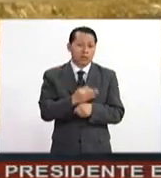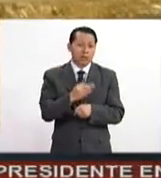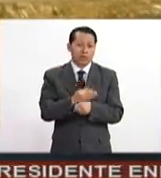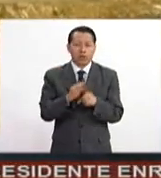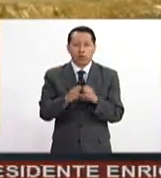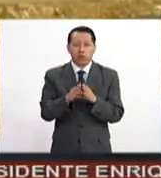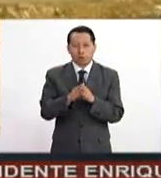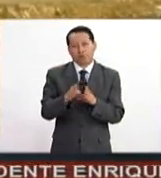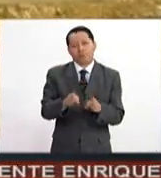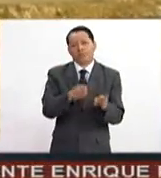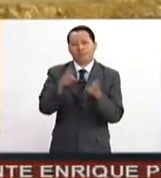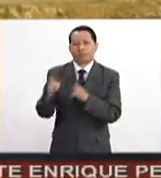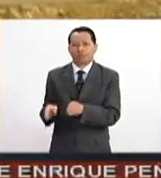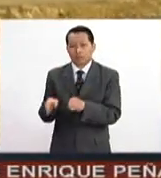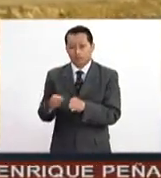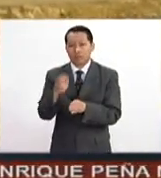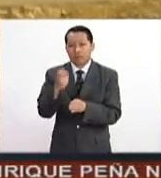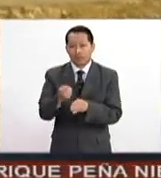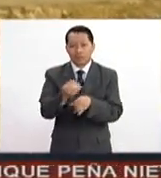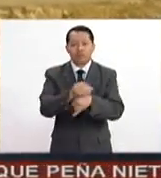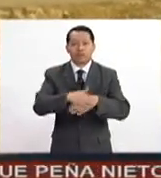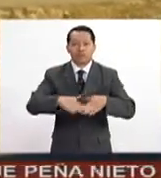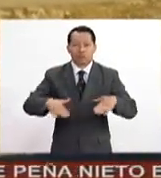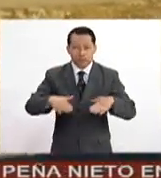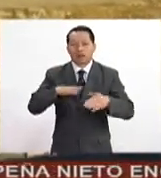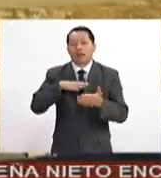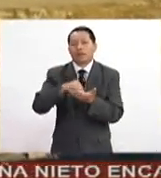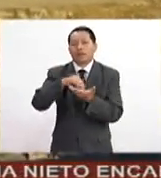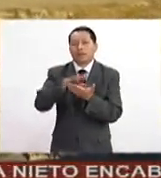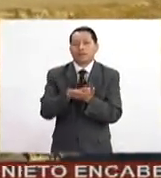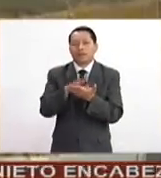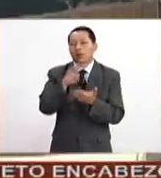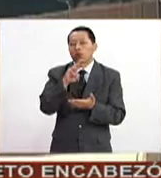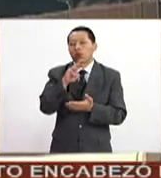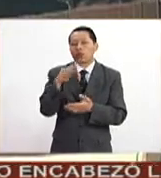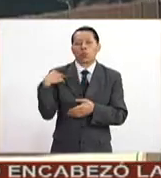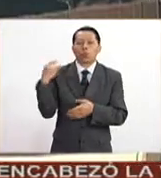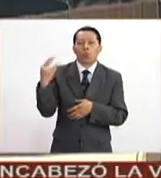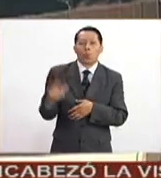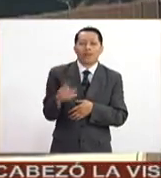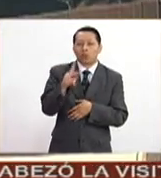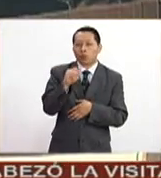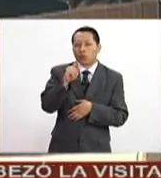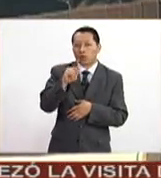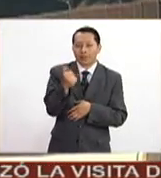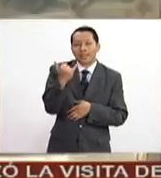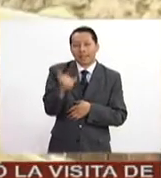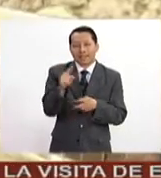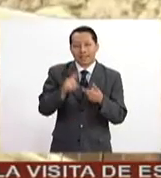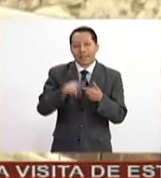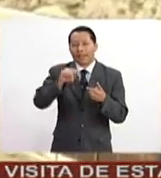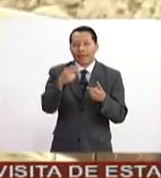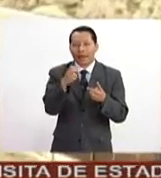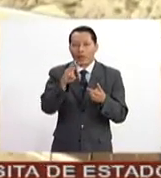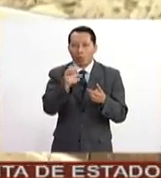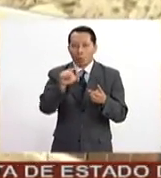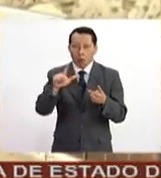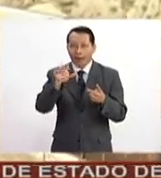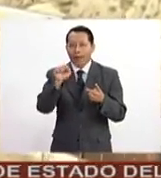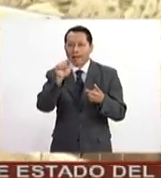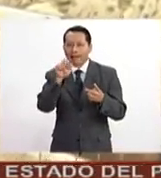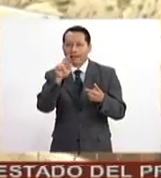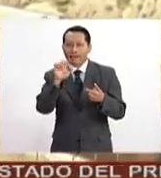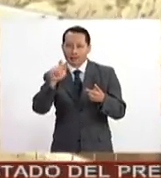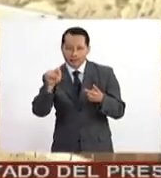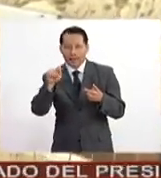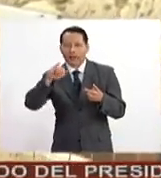un aplazamiento. Esta información fue publicada por The Washington Post y The Wall Street Journal. Hay que